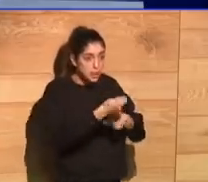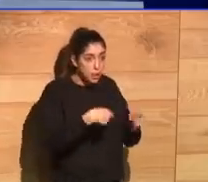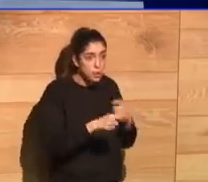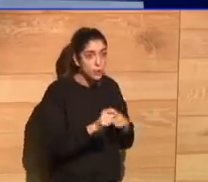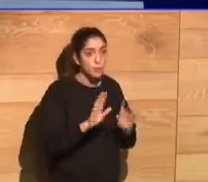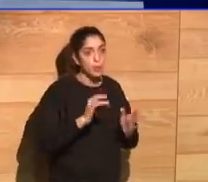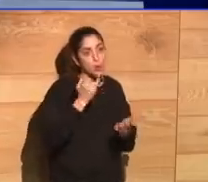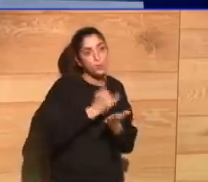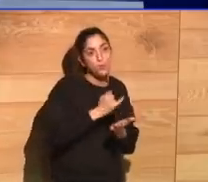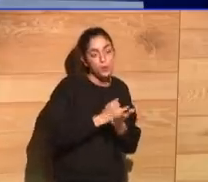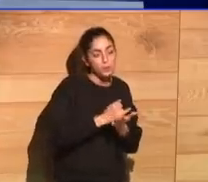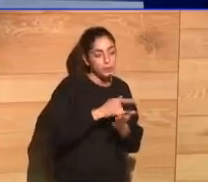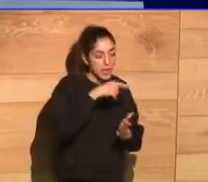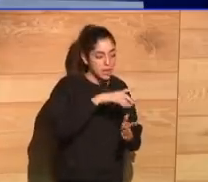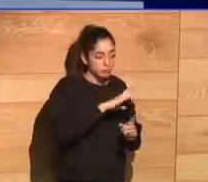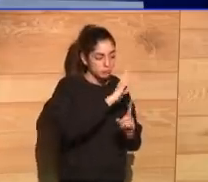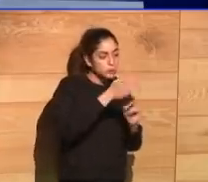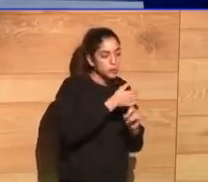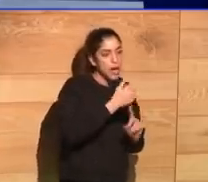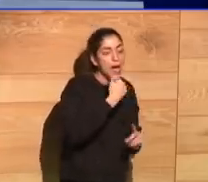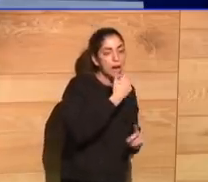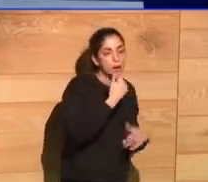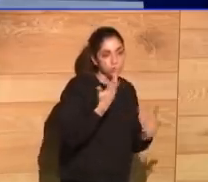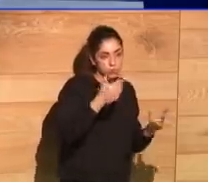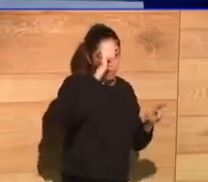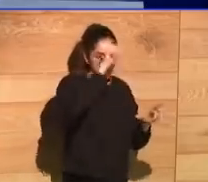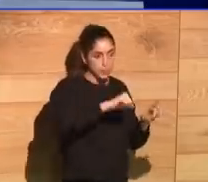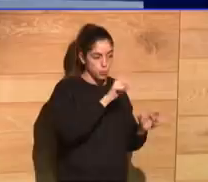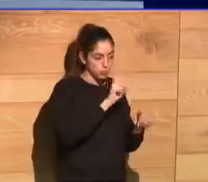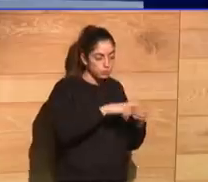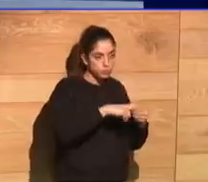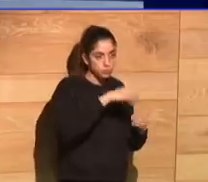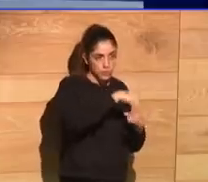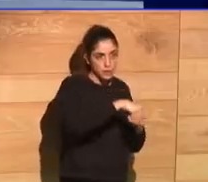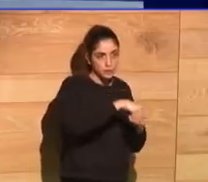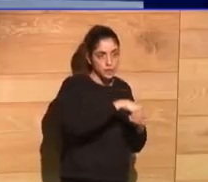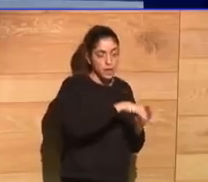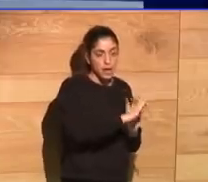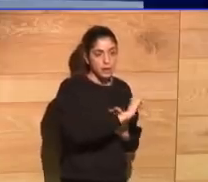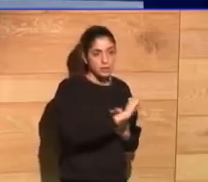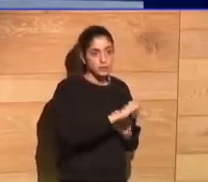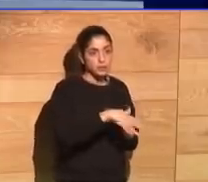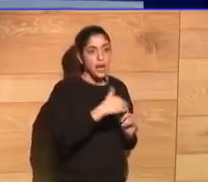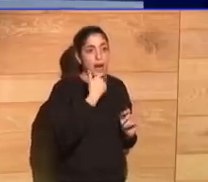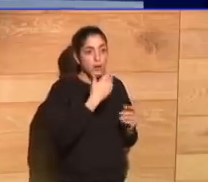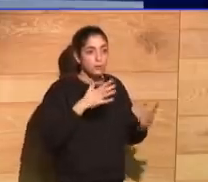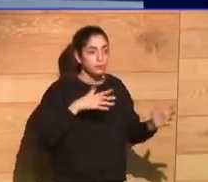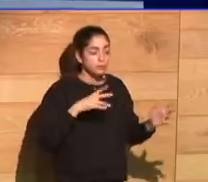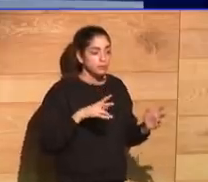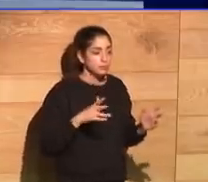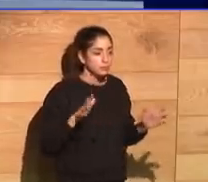las pruebas encontró algo. Y de hecho está en la película. Una cosa enormemente directa, muy fresca, muy espontánea,